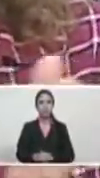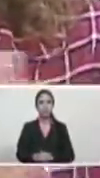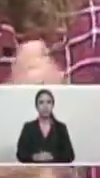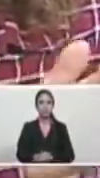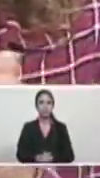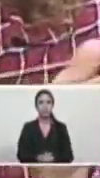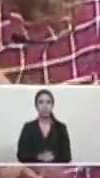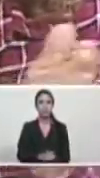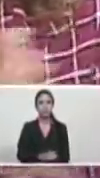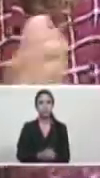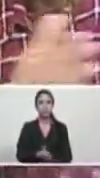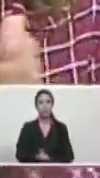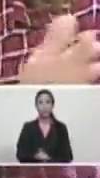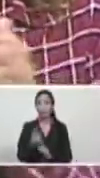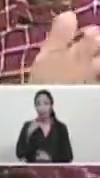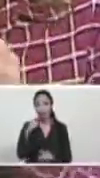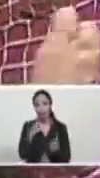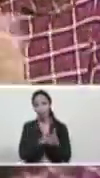Y